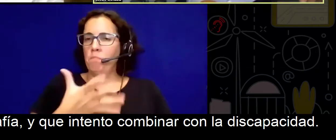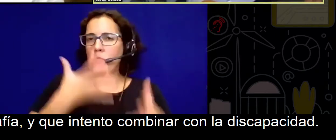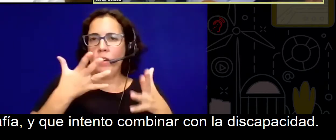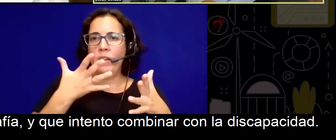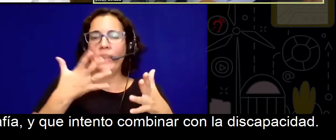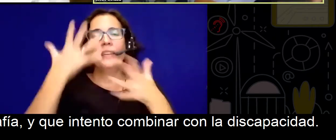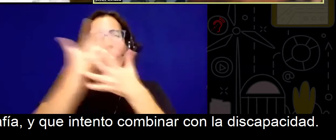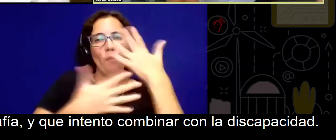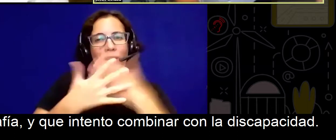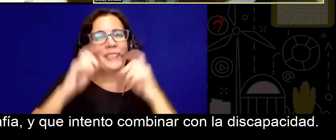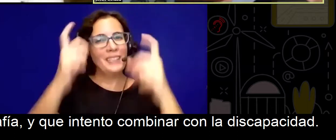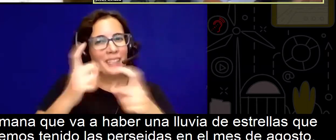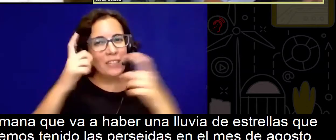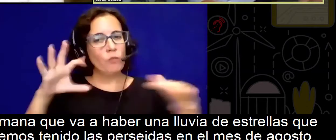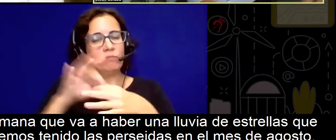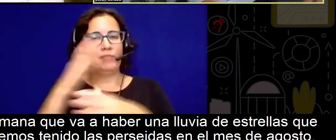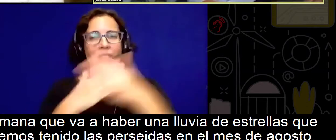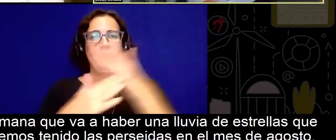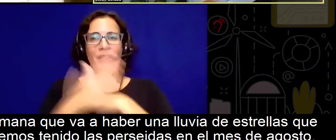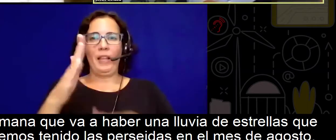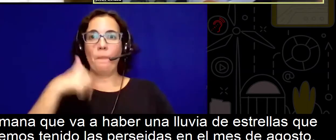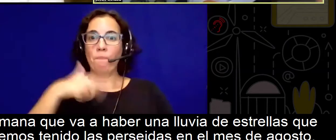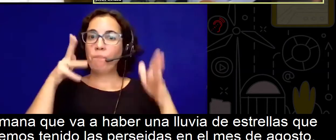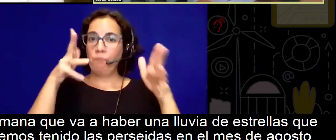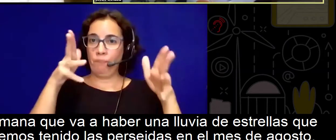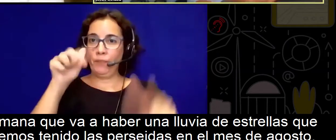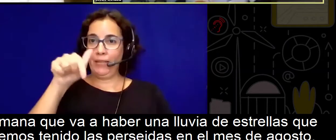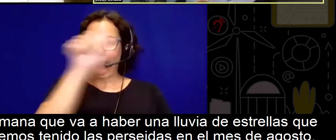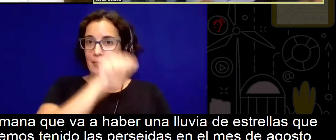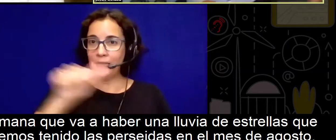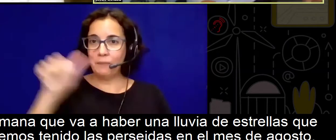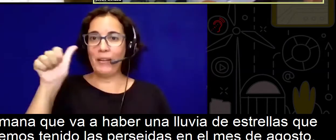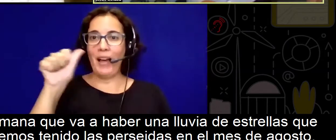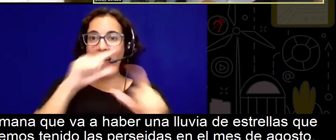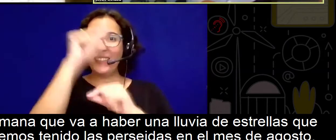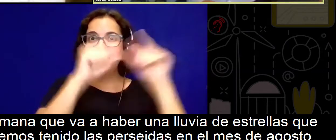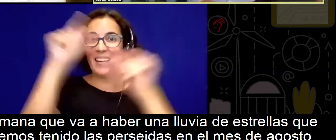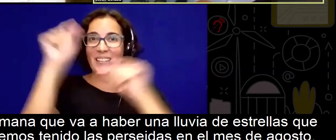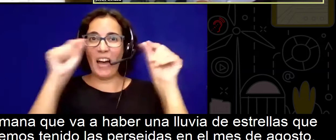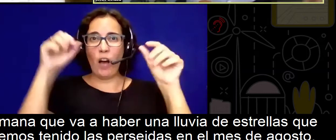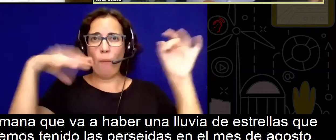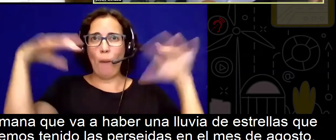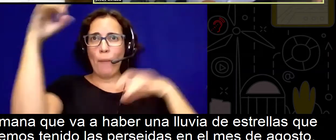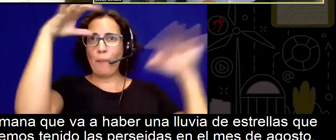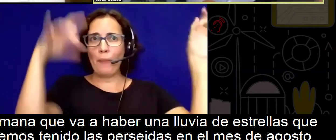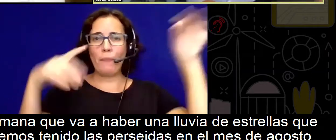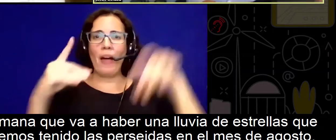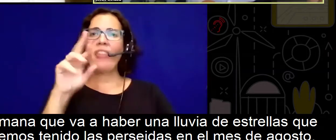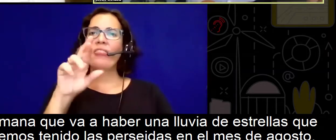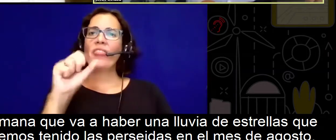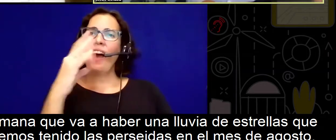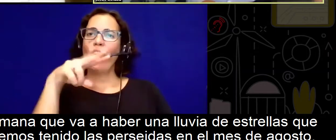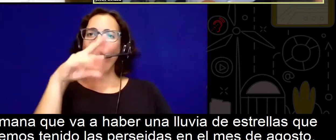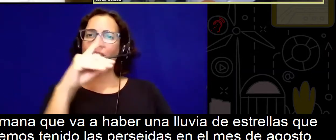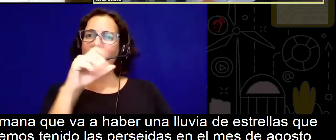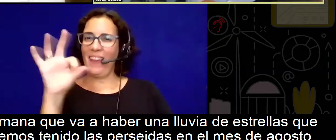discapacidad. Hoy, por ejemplo, recomiendo esta semana que va a haber una lluvia de estrellas bastante potente, que es las Dracónidas, que se ven en la constelación